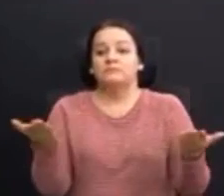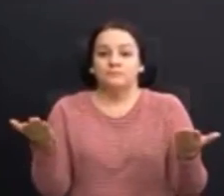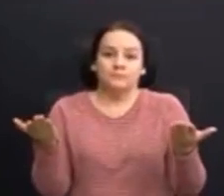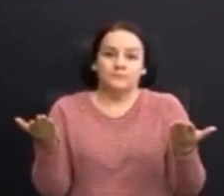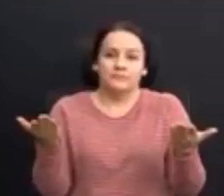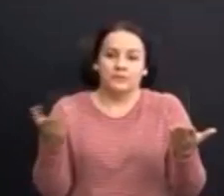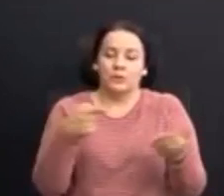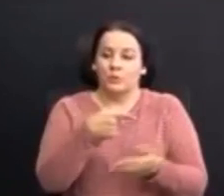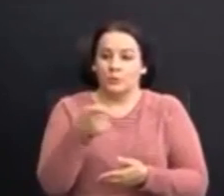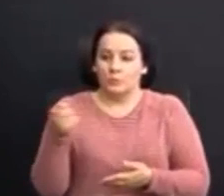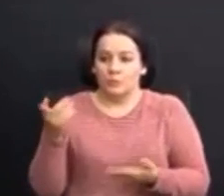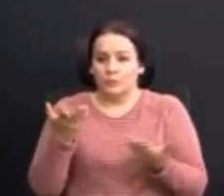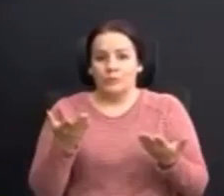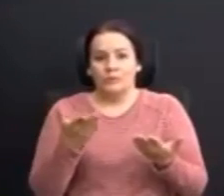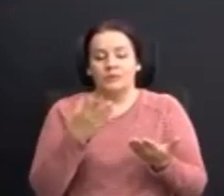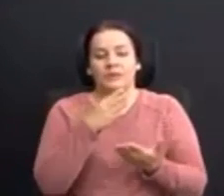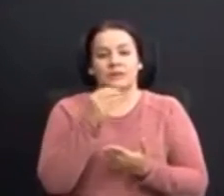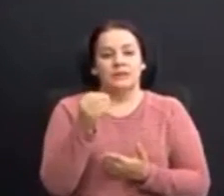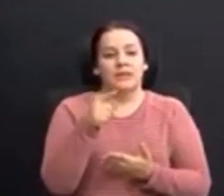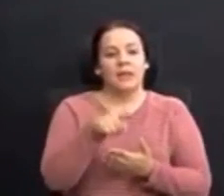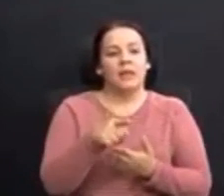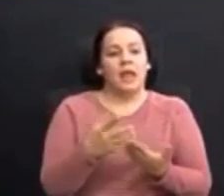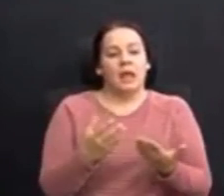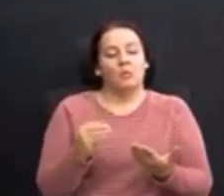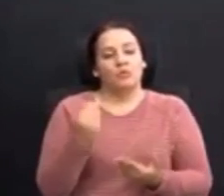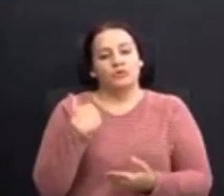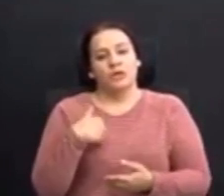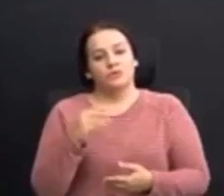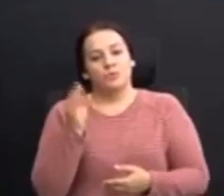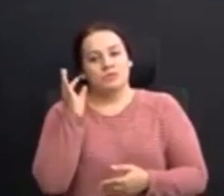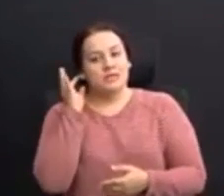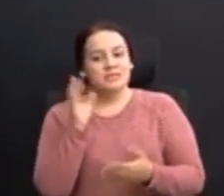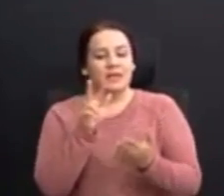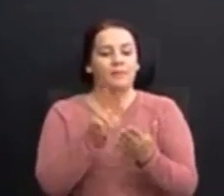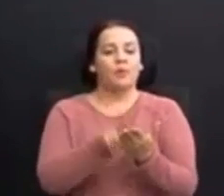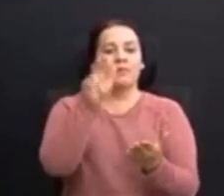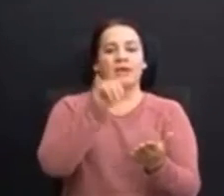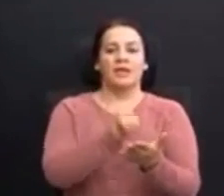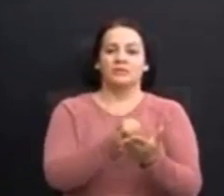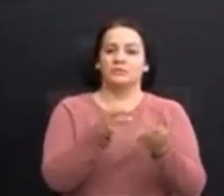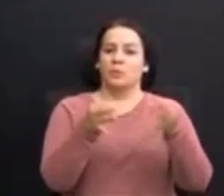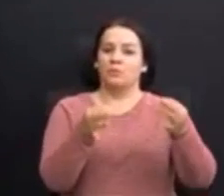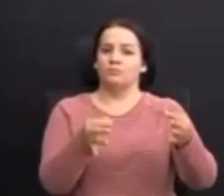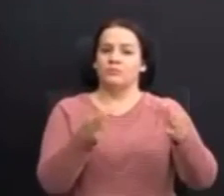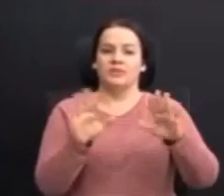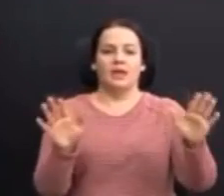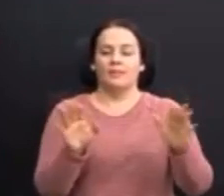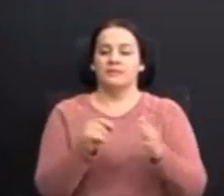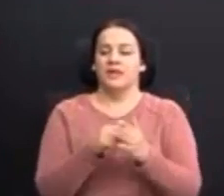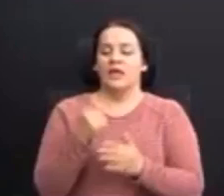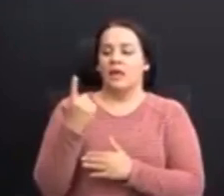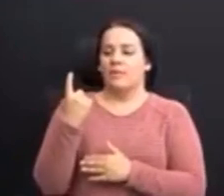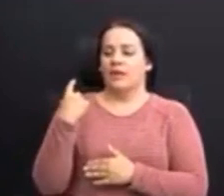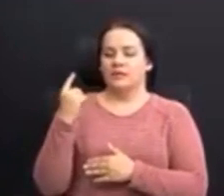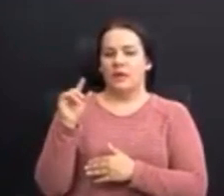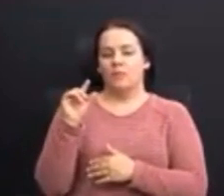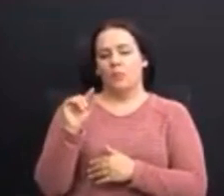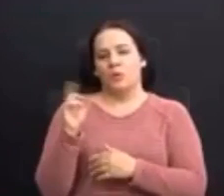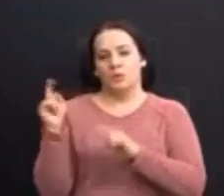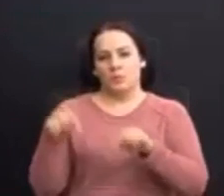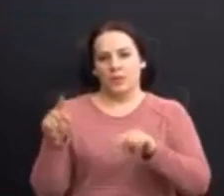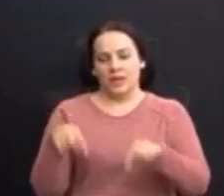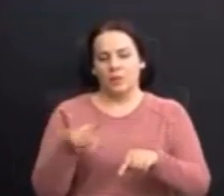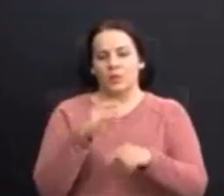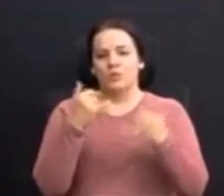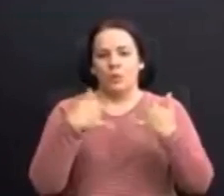muchachas, aprueben esto así nomás. Precisamente, legislador, hoy tenemos aquí, vinieron hace pocos minutos y todavía se